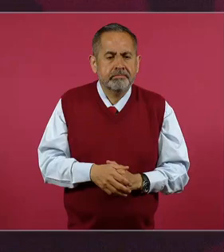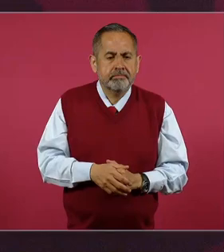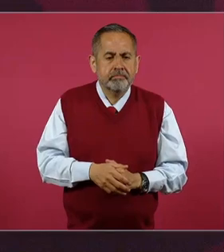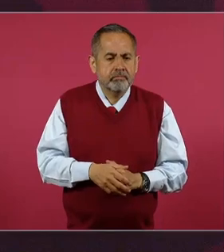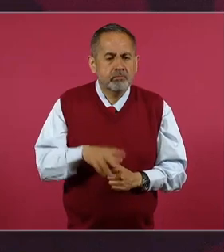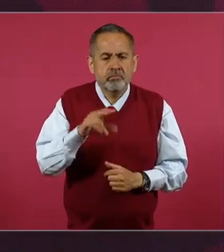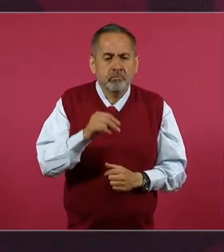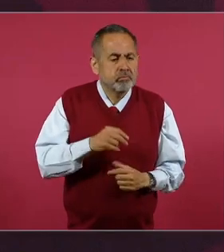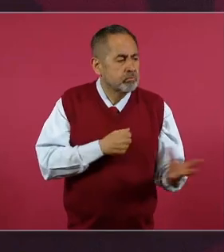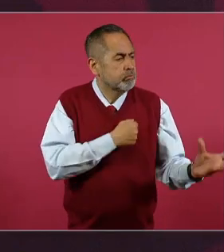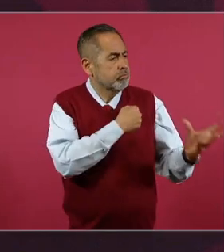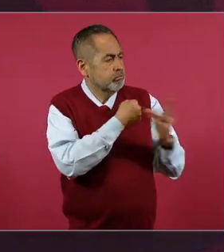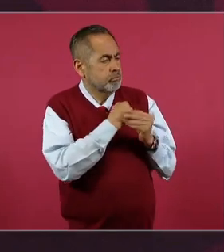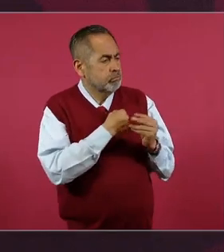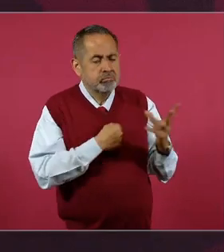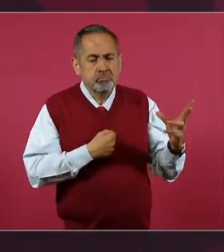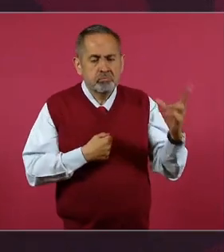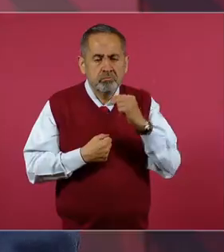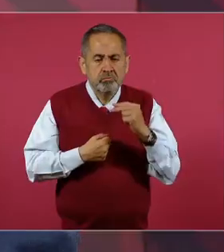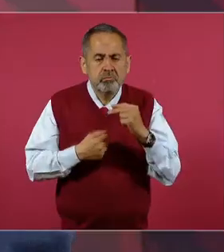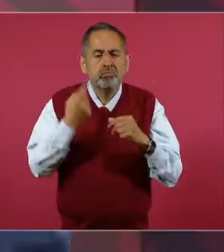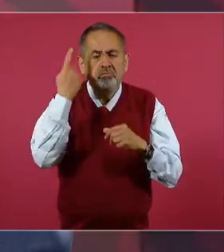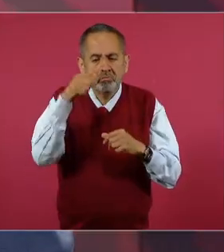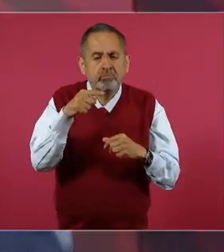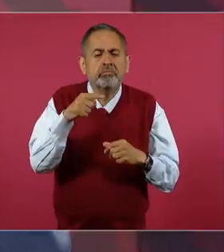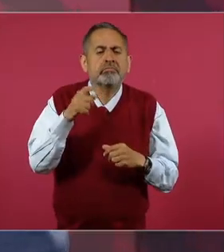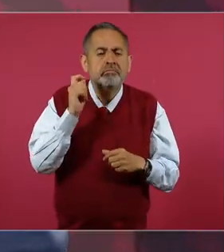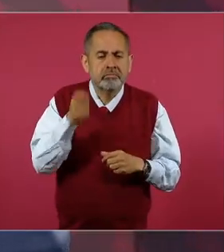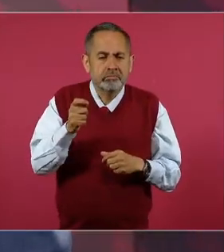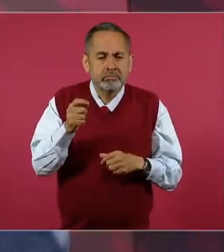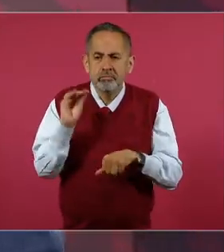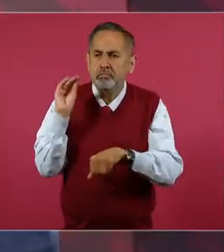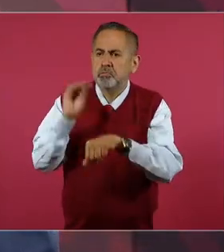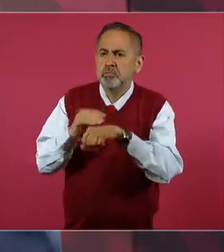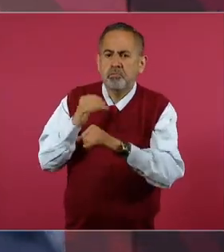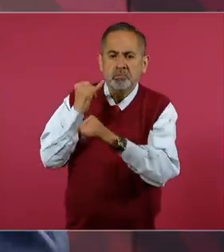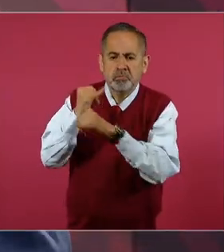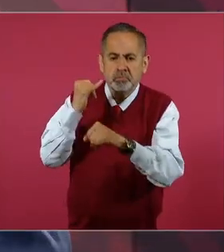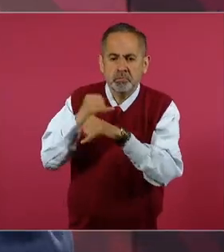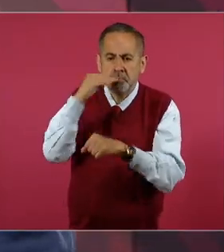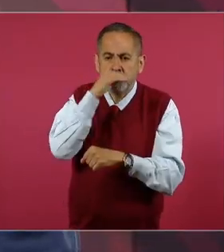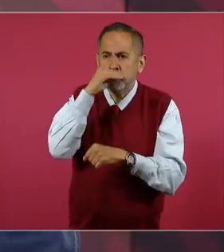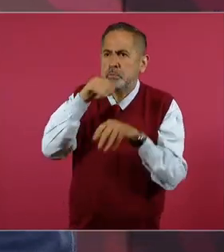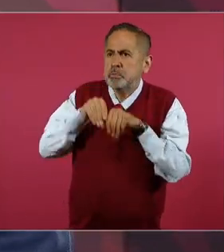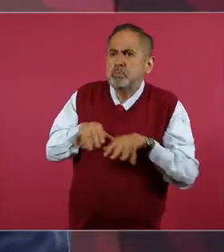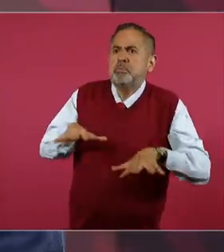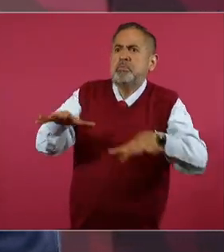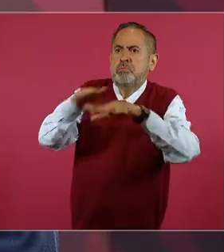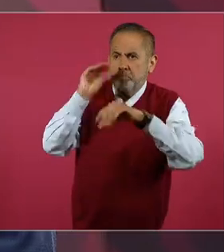daban permiso para tener internet público gratuito.